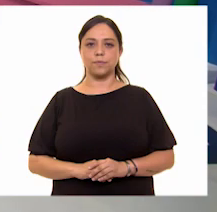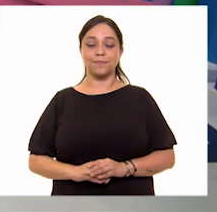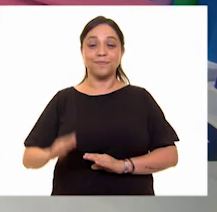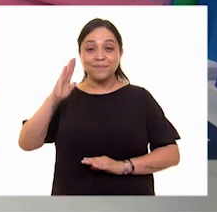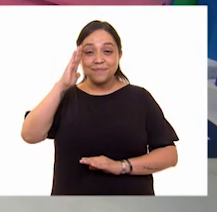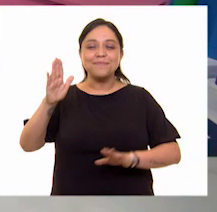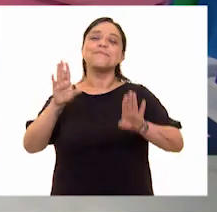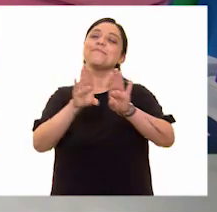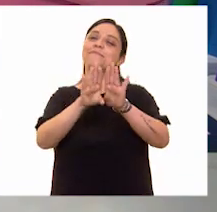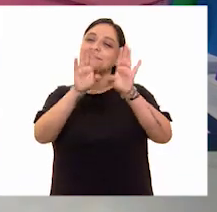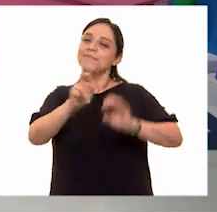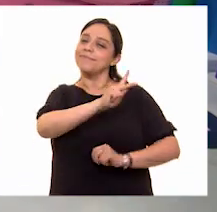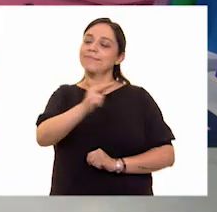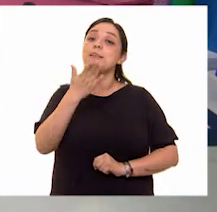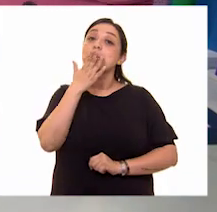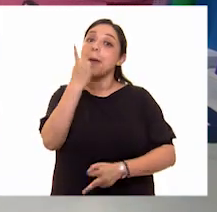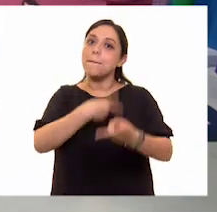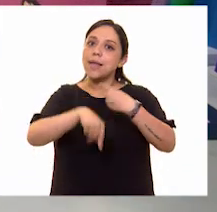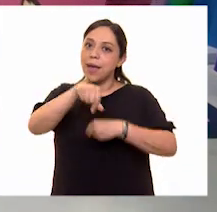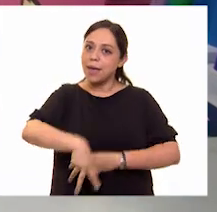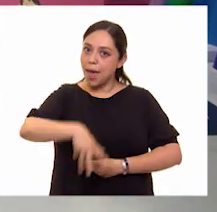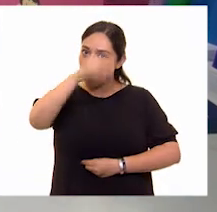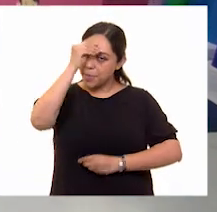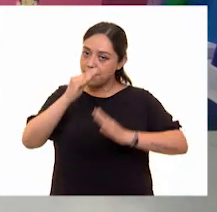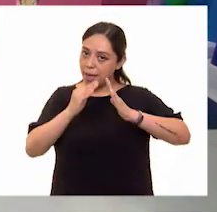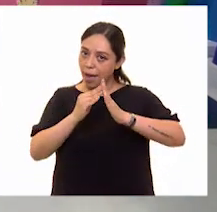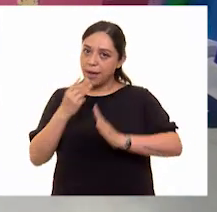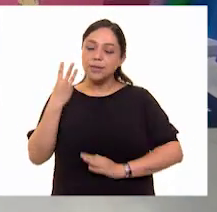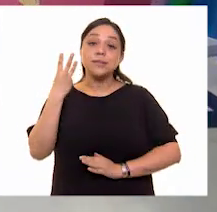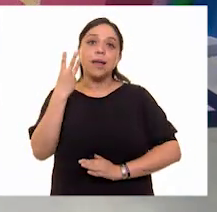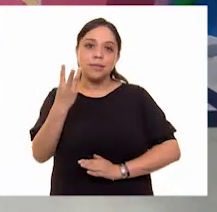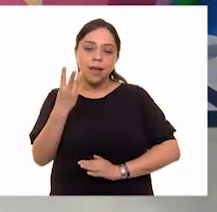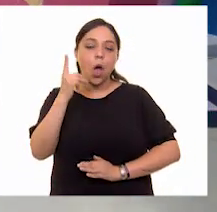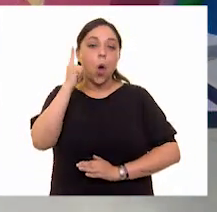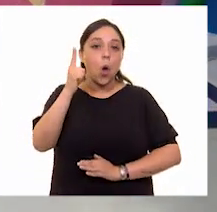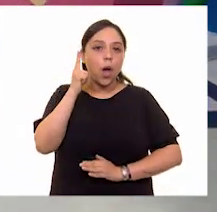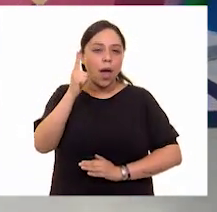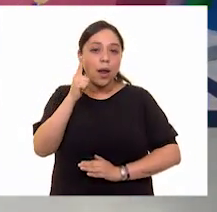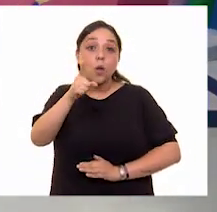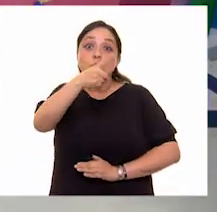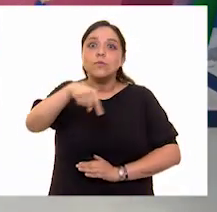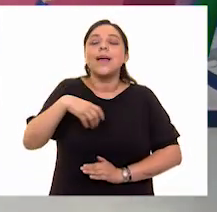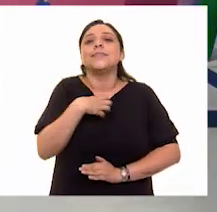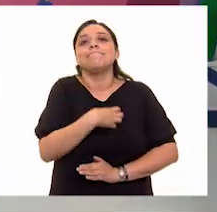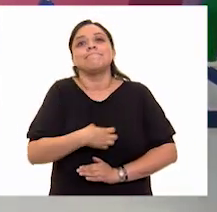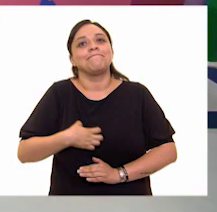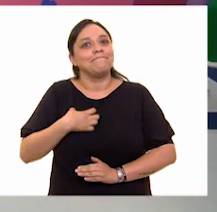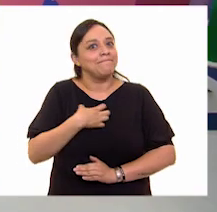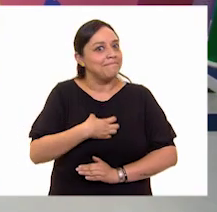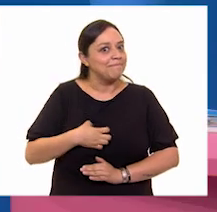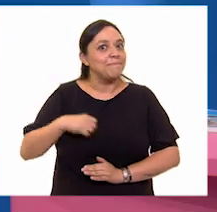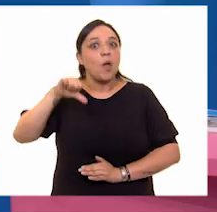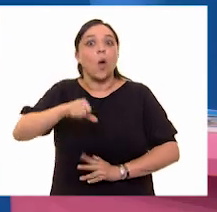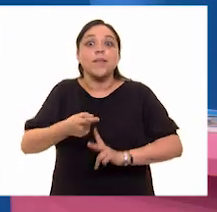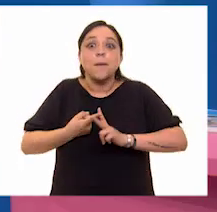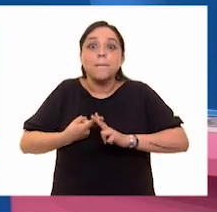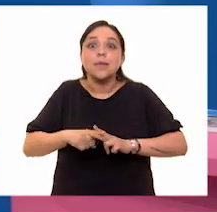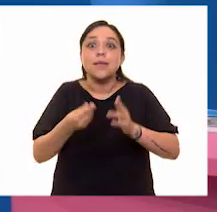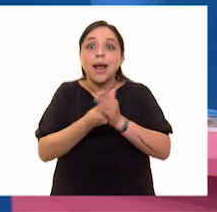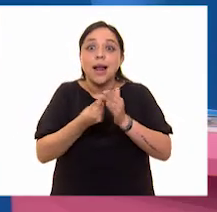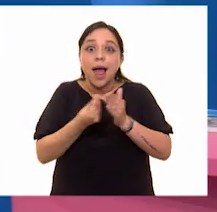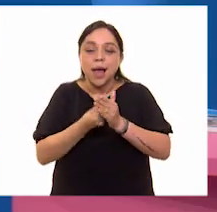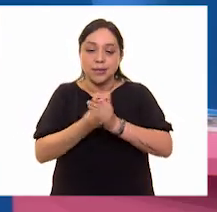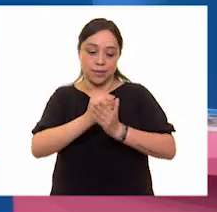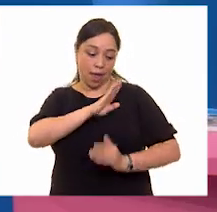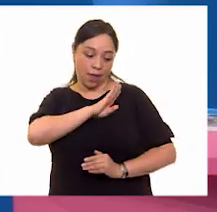Hola, ¿cómo están? Bienvenidas y bienvenidos a Aprende en Casa 3. Espero que ya estén contentísimos de empezar con esta clase de